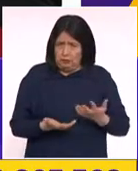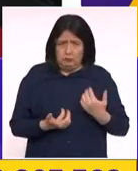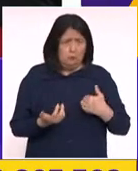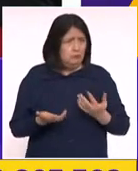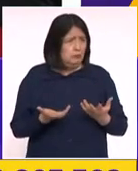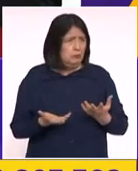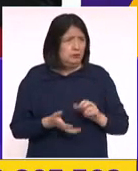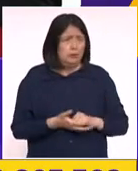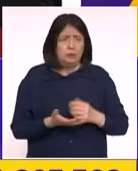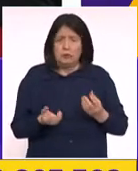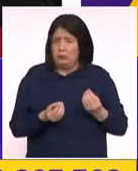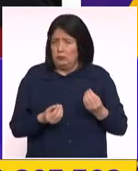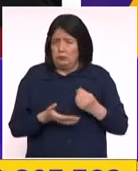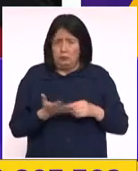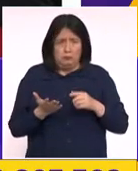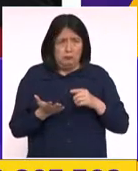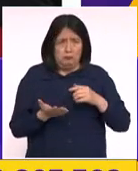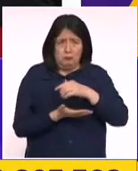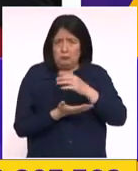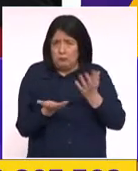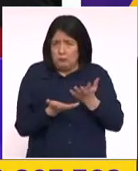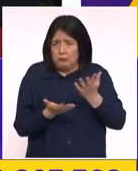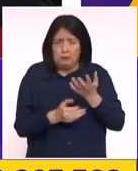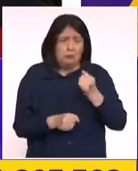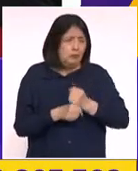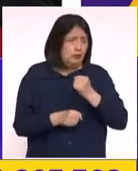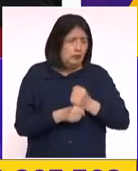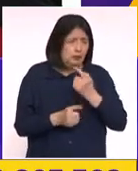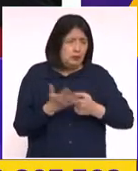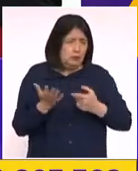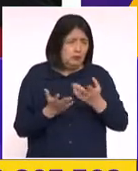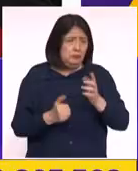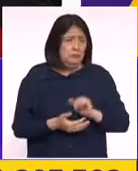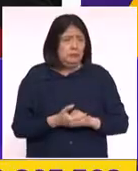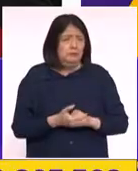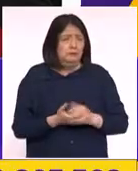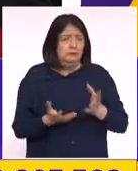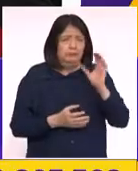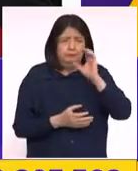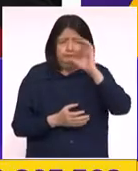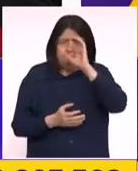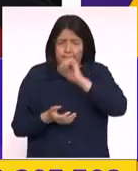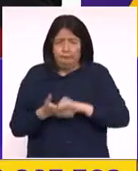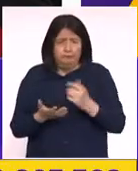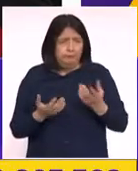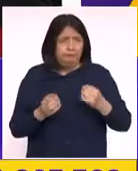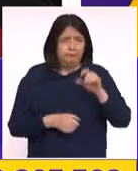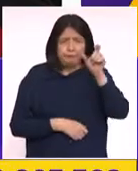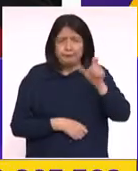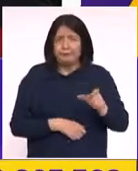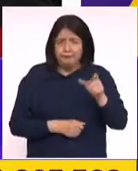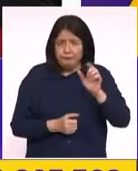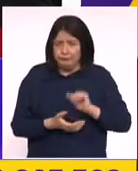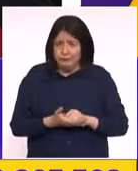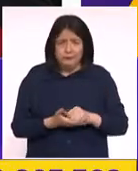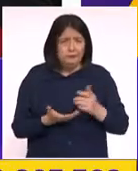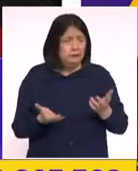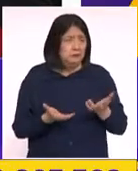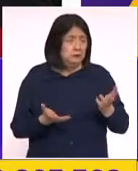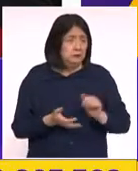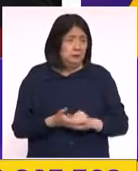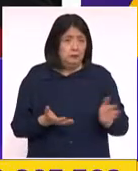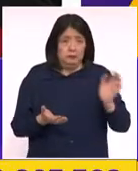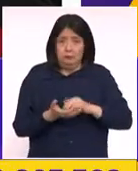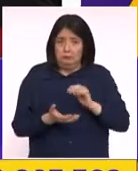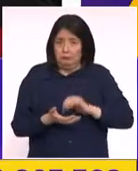notificación como parte de, la búsqueda que se hacía como una de las personas con